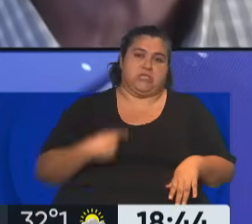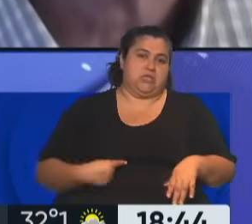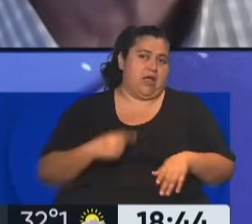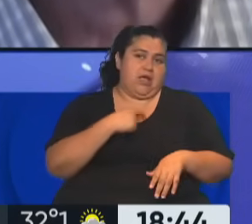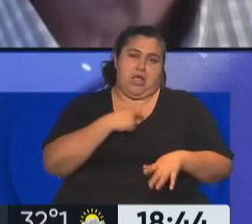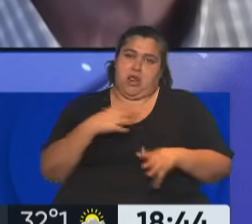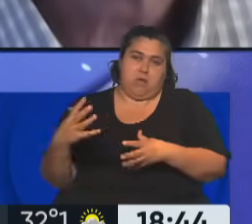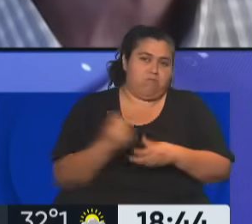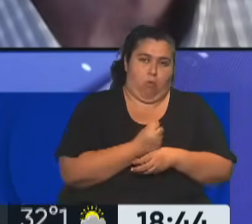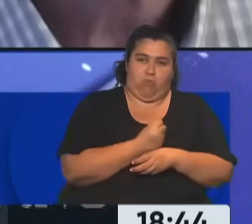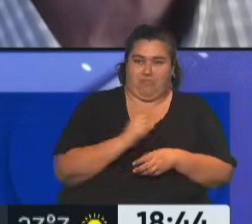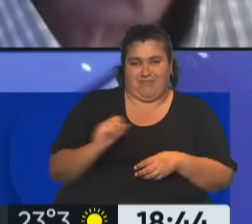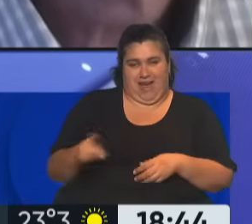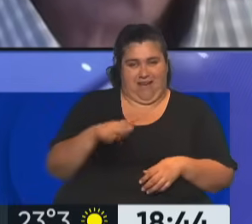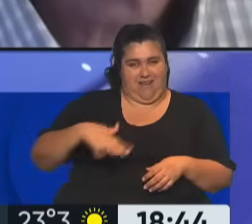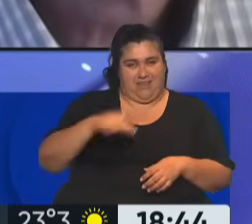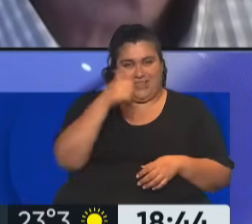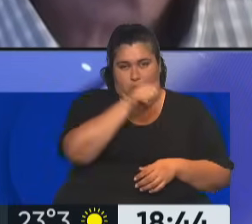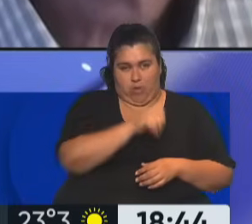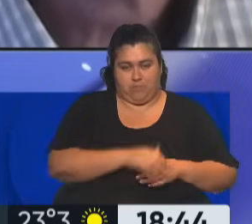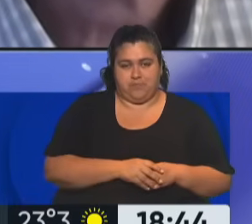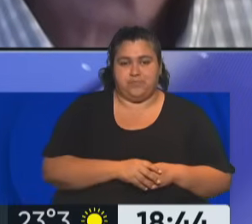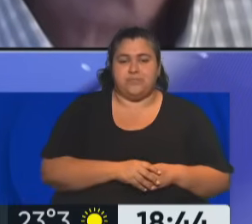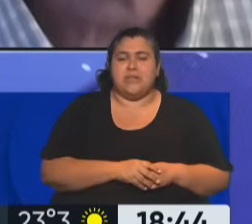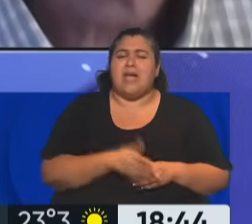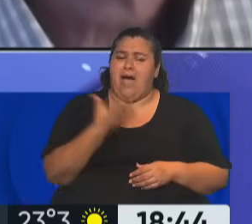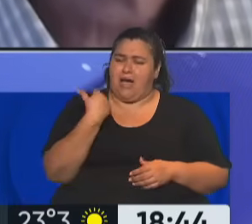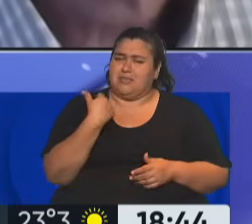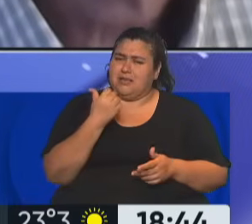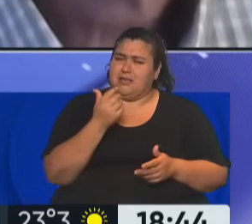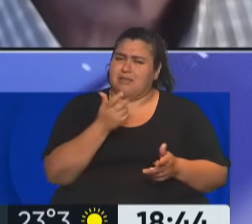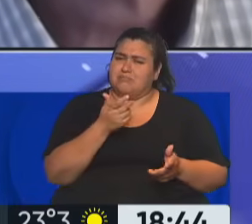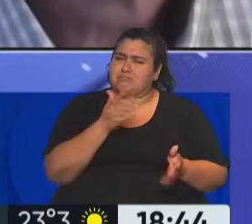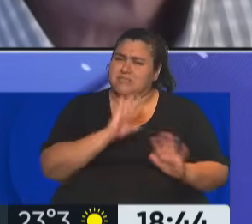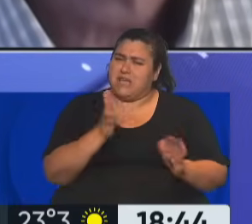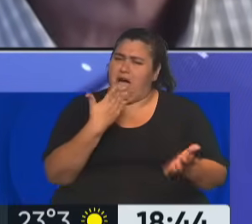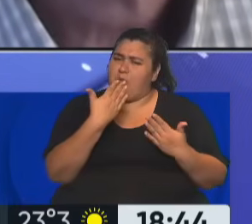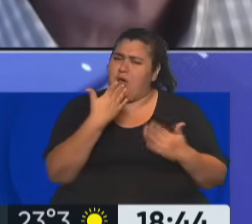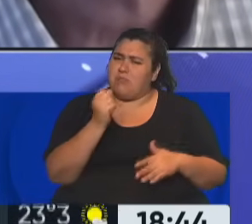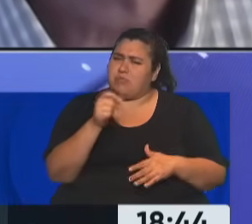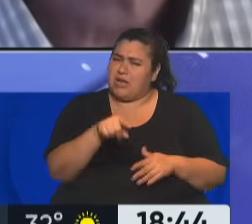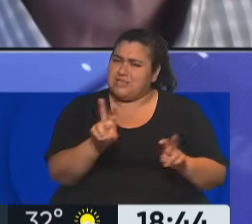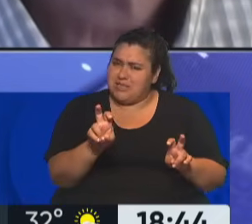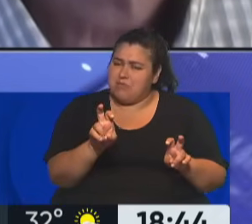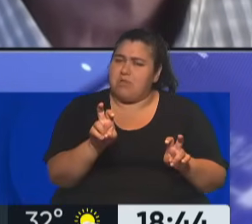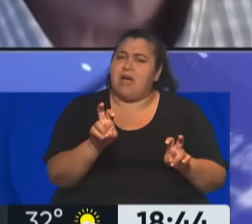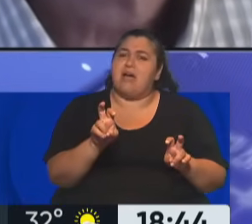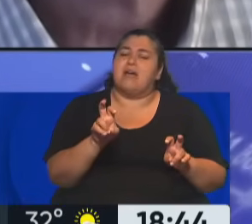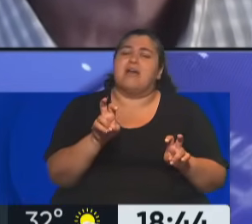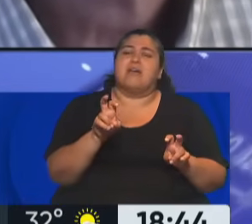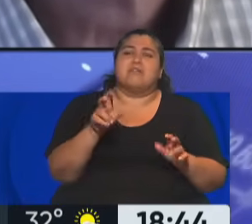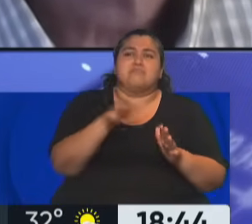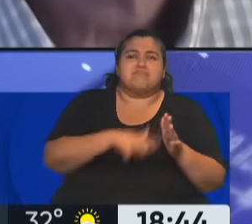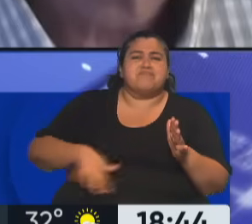reunificación con Taiwán. Creo que alguna vez lo hemos tratado, César, a este tema, y es muy interesante, ¿no? Las nuevas generaciones en Taiwán,